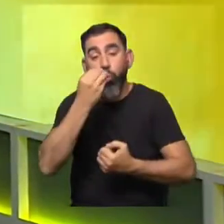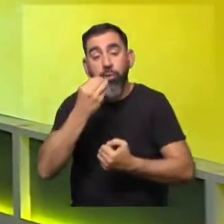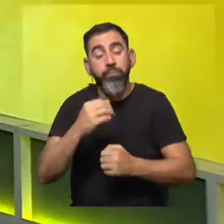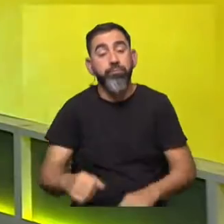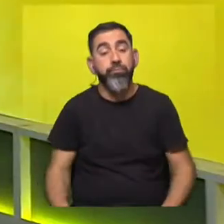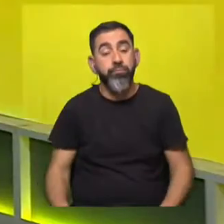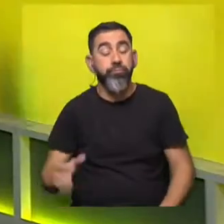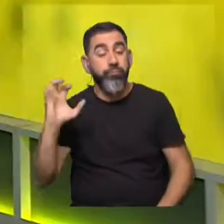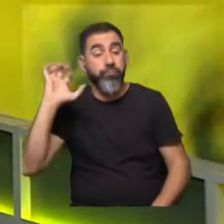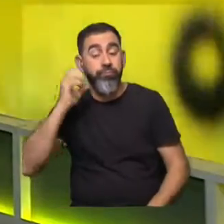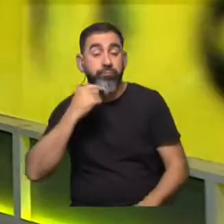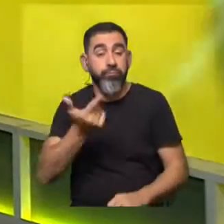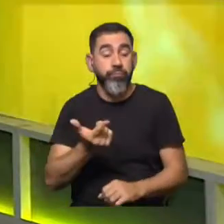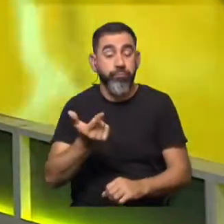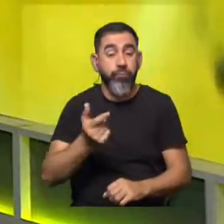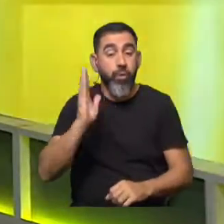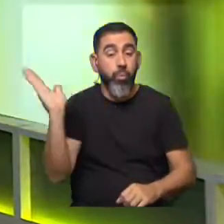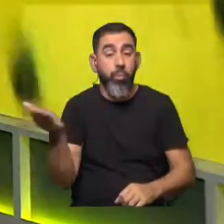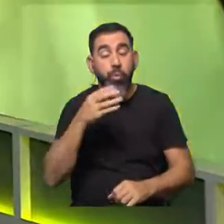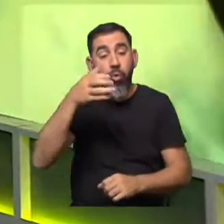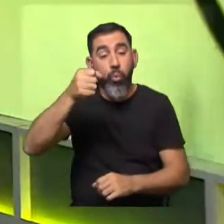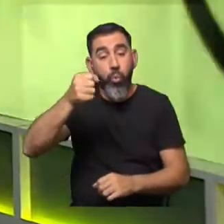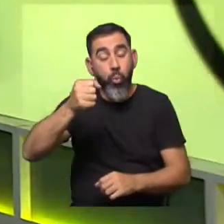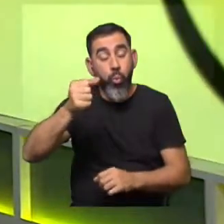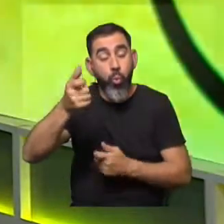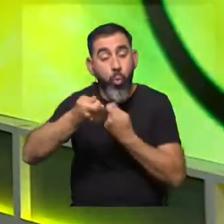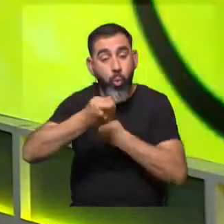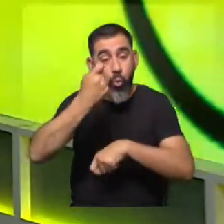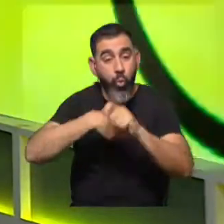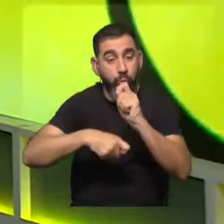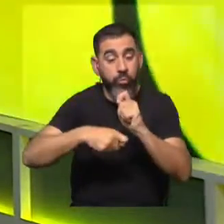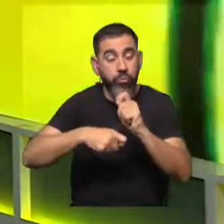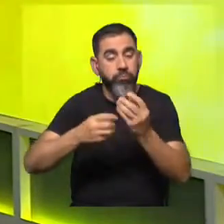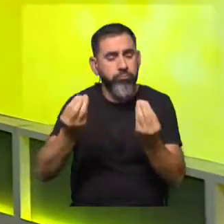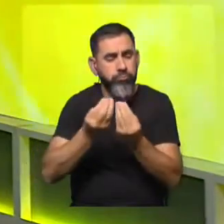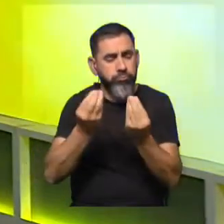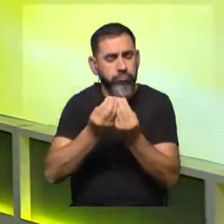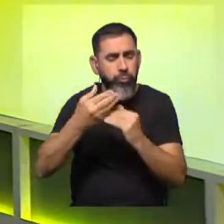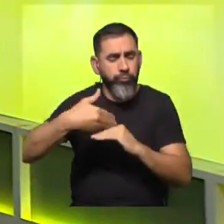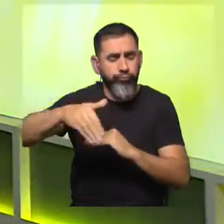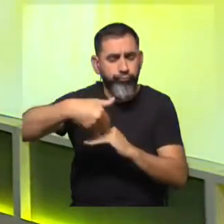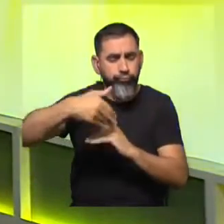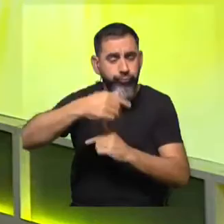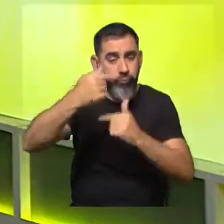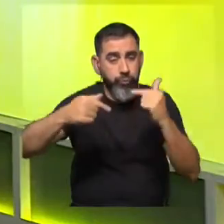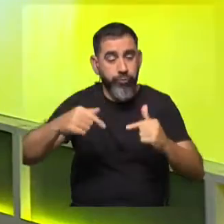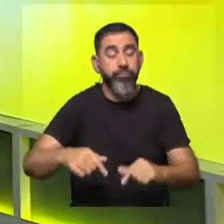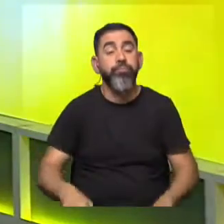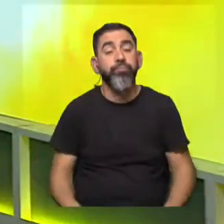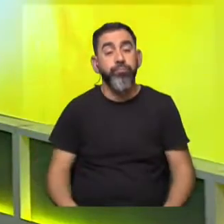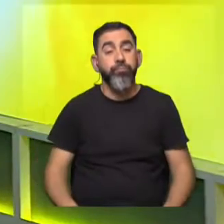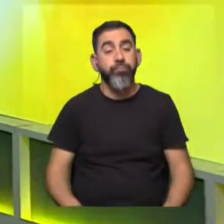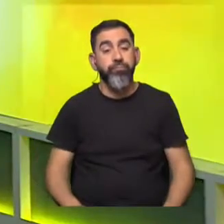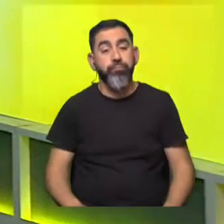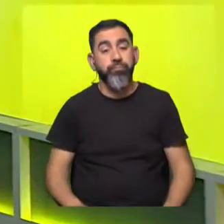industria citrícola, durante la producción de jugo comercial se generan grandes cantidades de desechos, al punto que